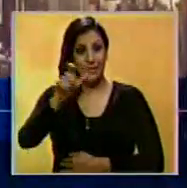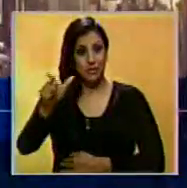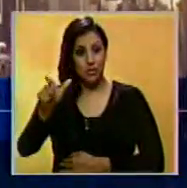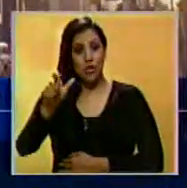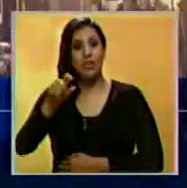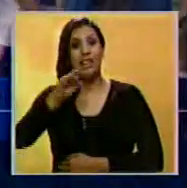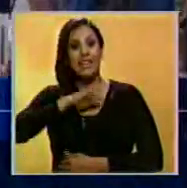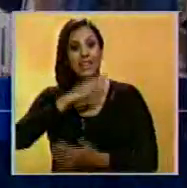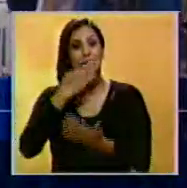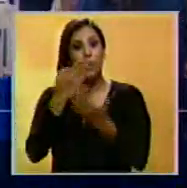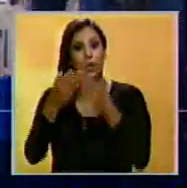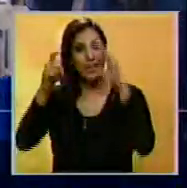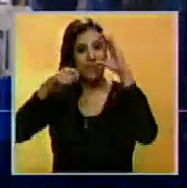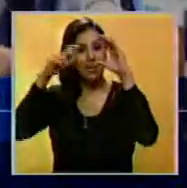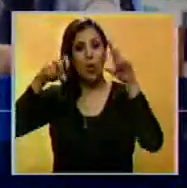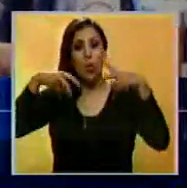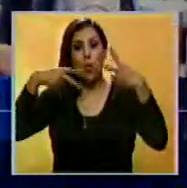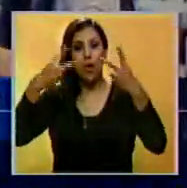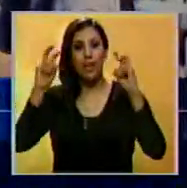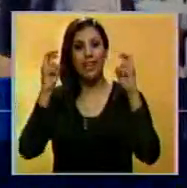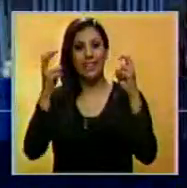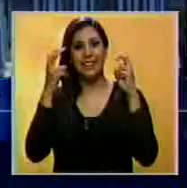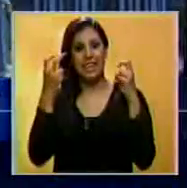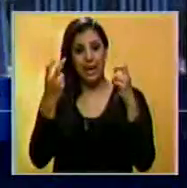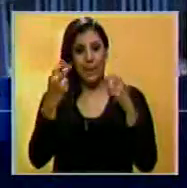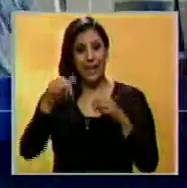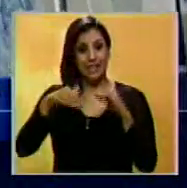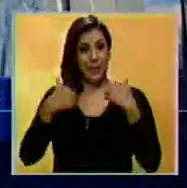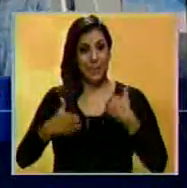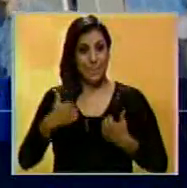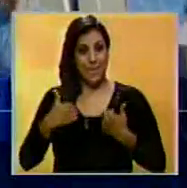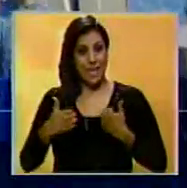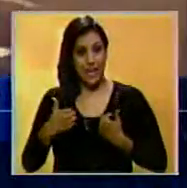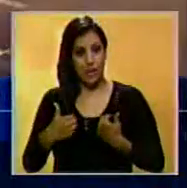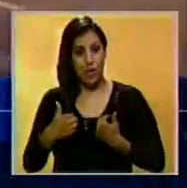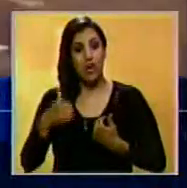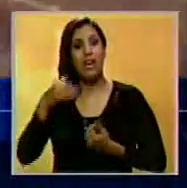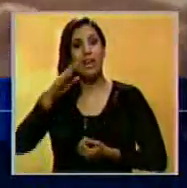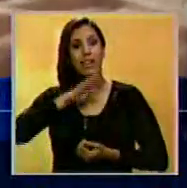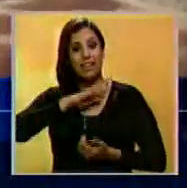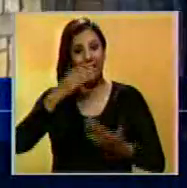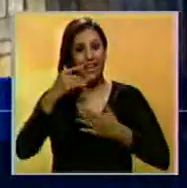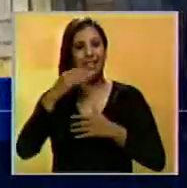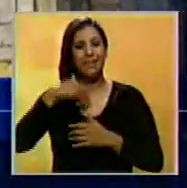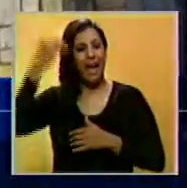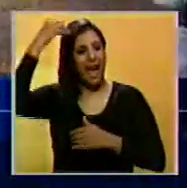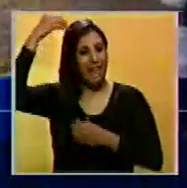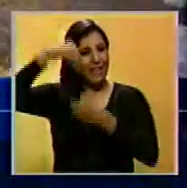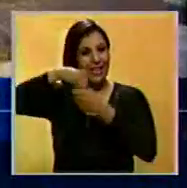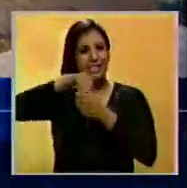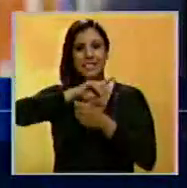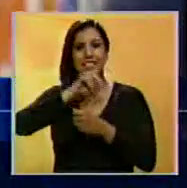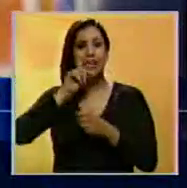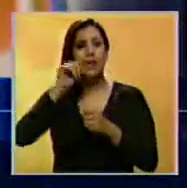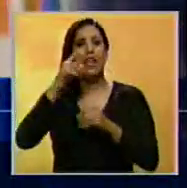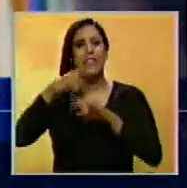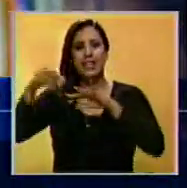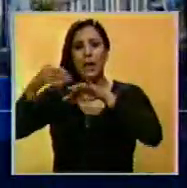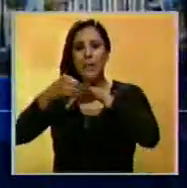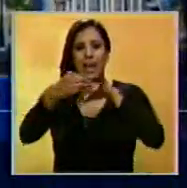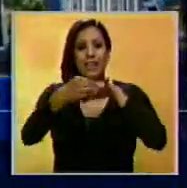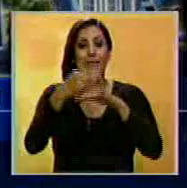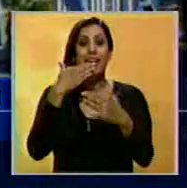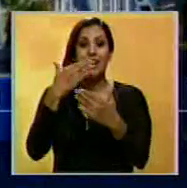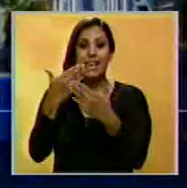y Nacho presentó el video de su nuevo tema promocional este miércoles. Andas en mi cabeza se basa en múltiples propuestas de matrimonio y gracias